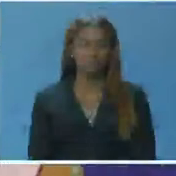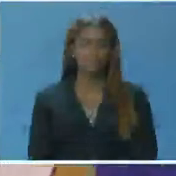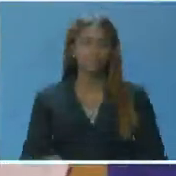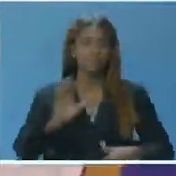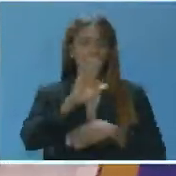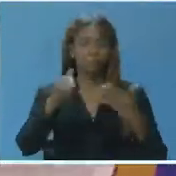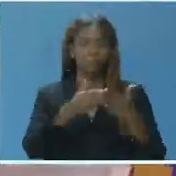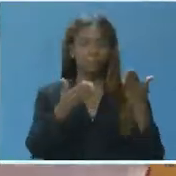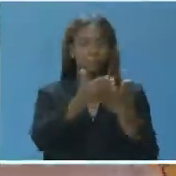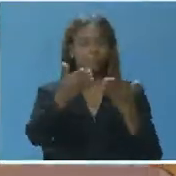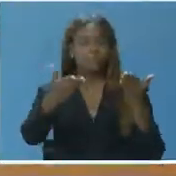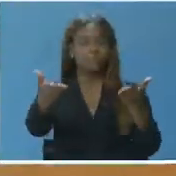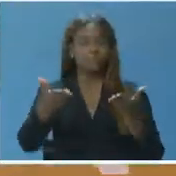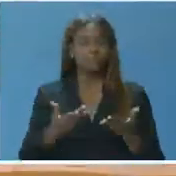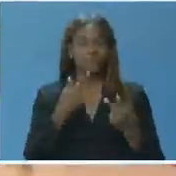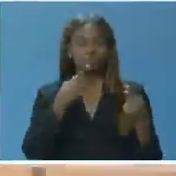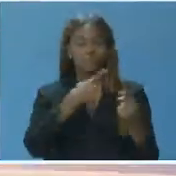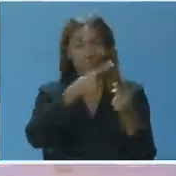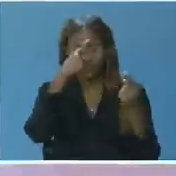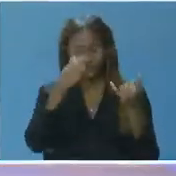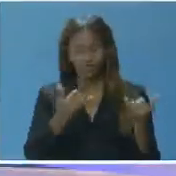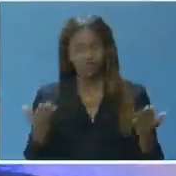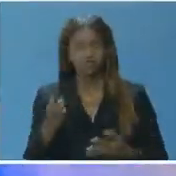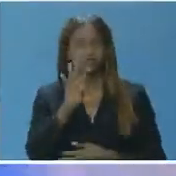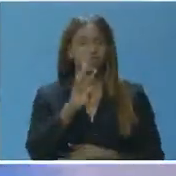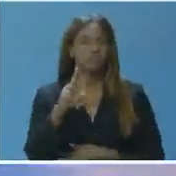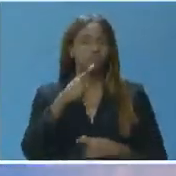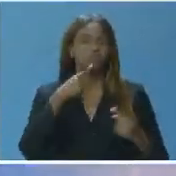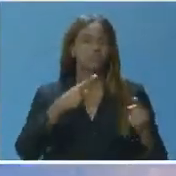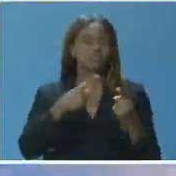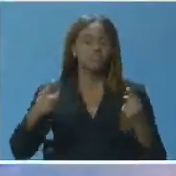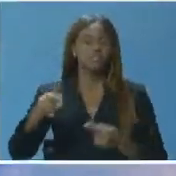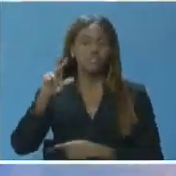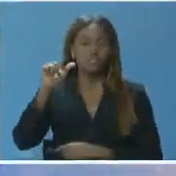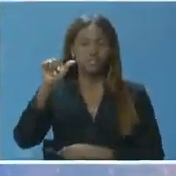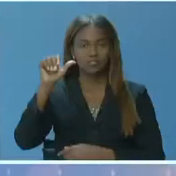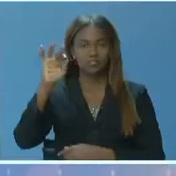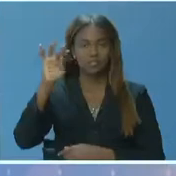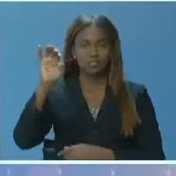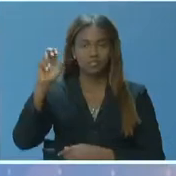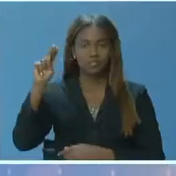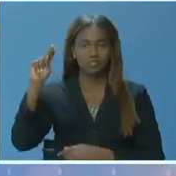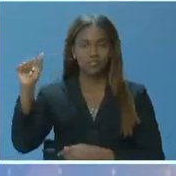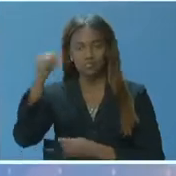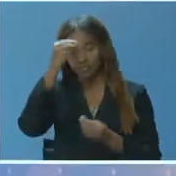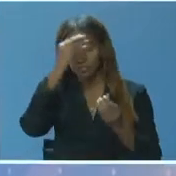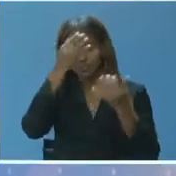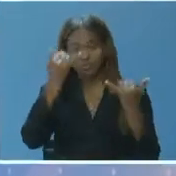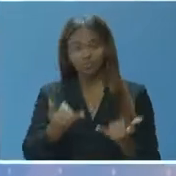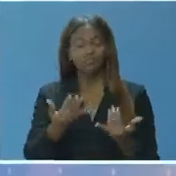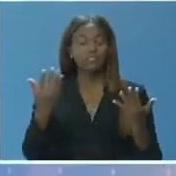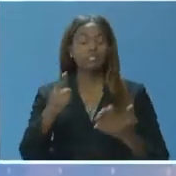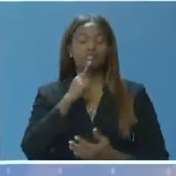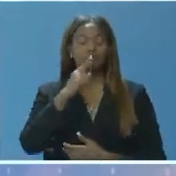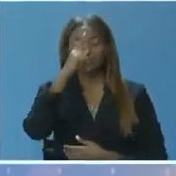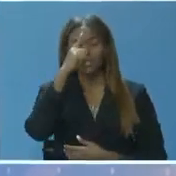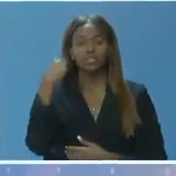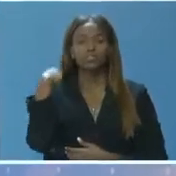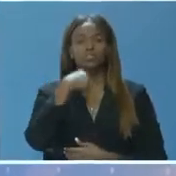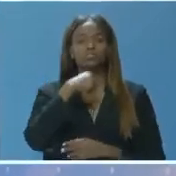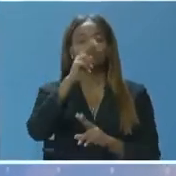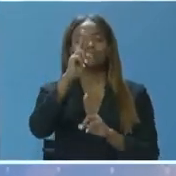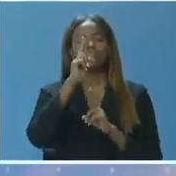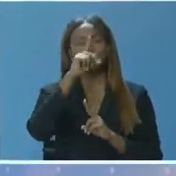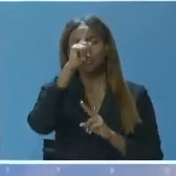Saludos, ¿qué tal a todos? Bienvenidos a esta emisión estelar de 4RD Noticias. Rafaelina Bisonó les informa. Para nosotros un verdadero placer llevarles